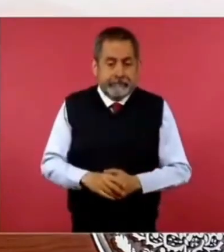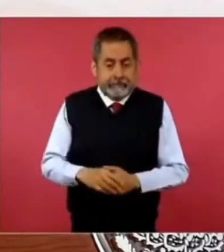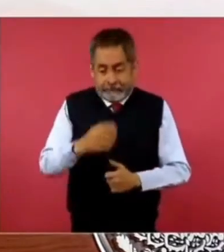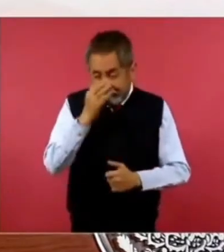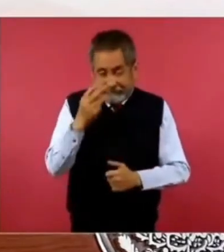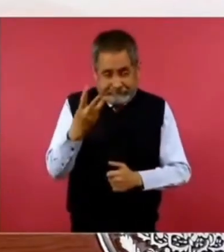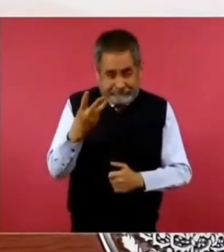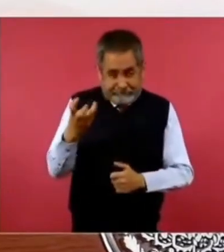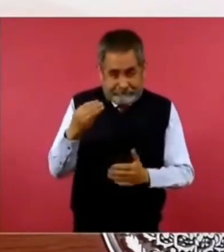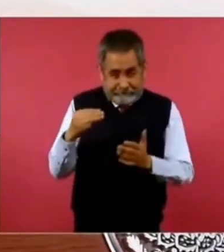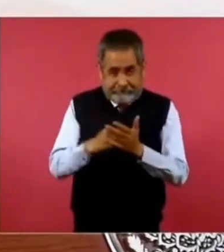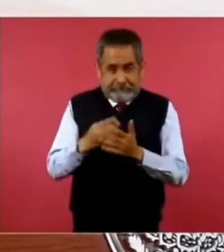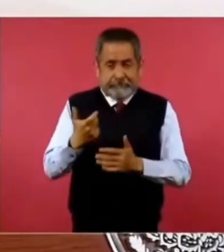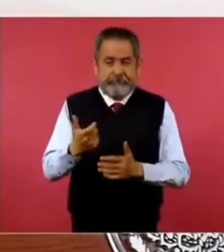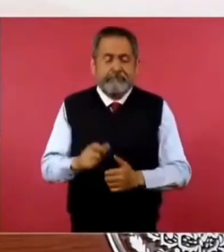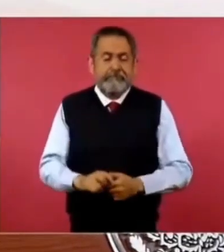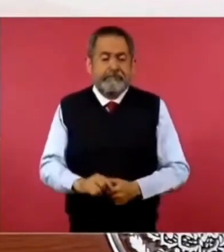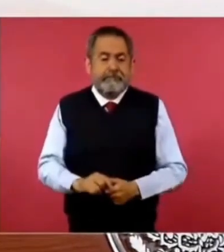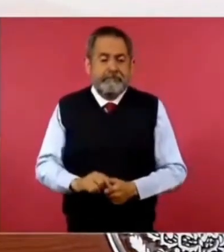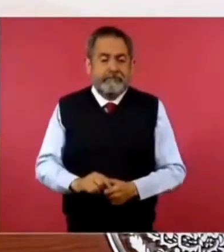$300,000 pesos.